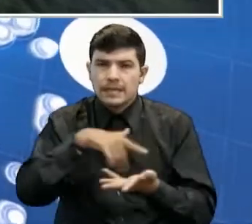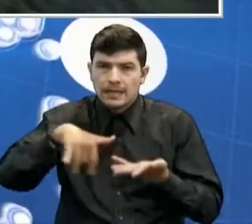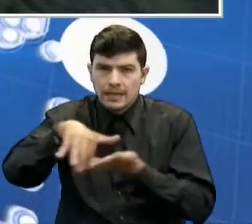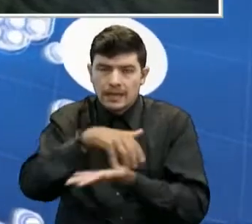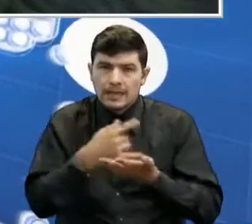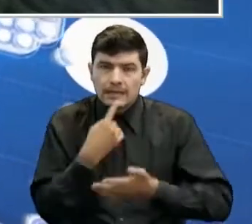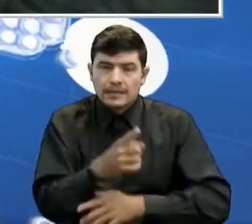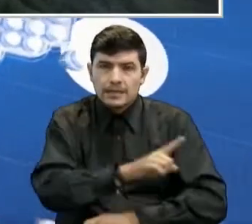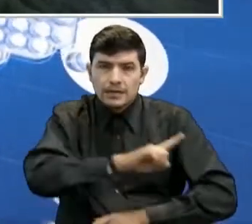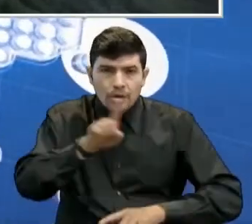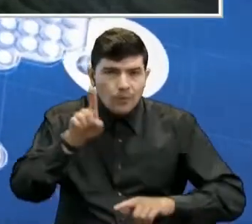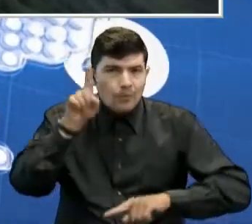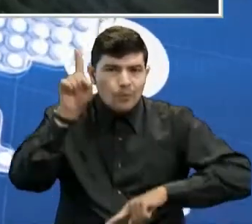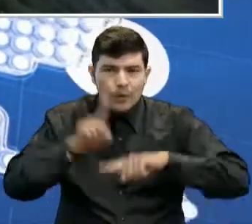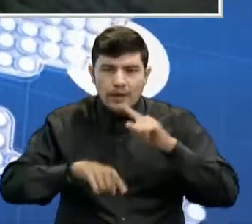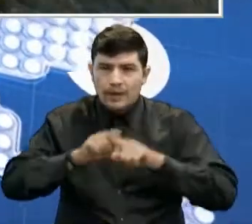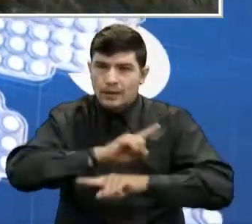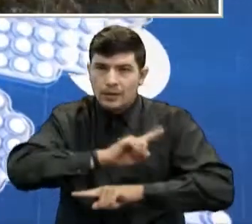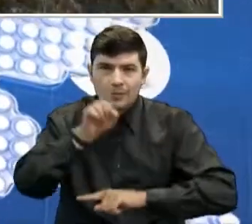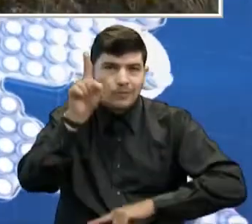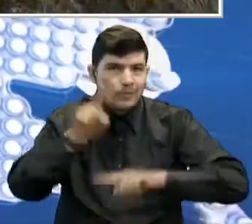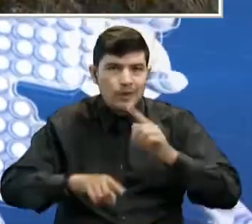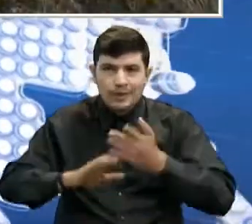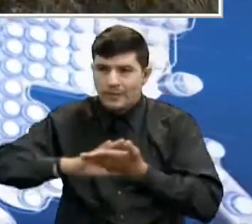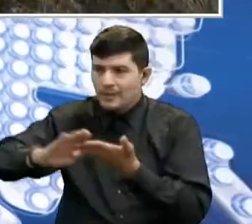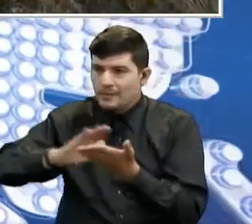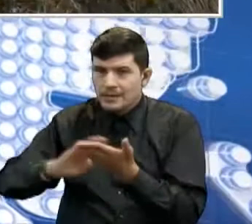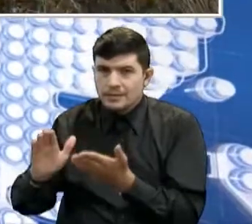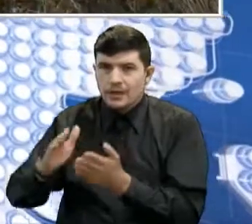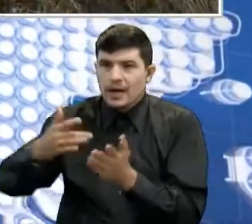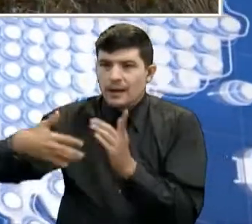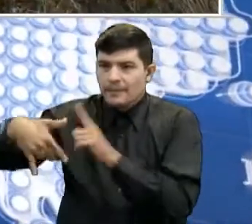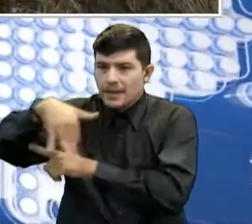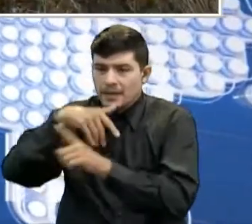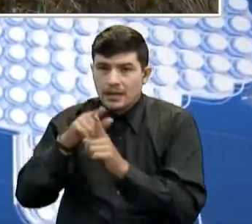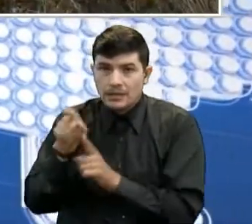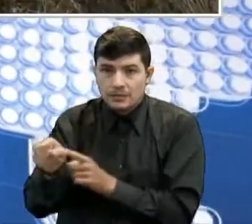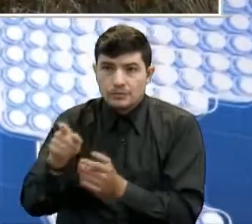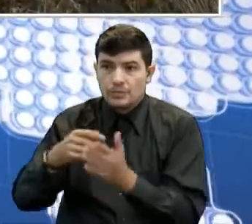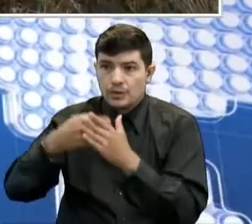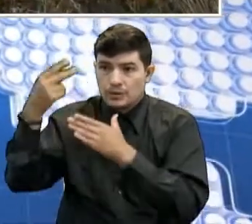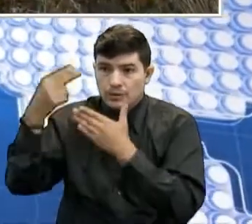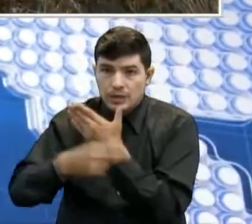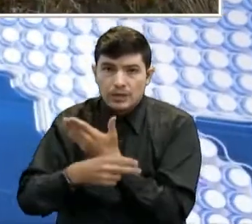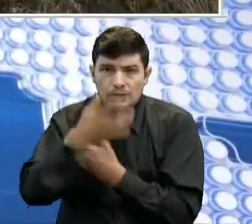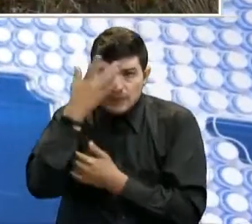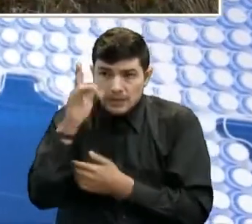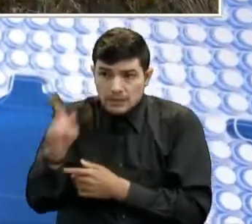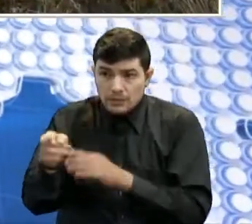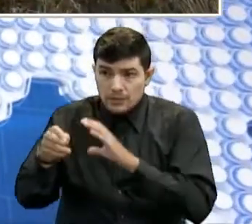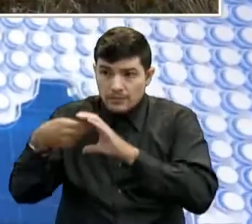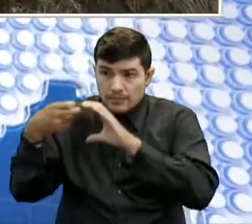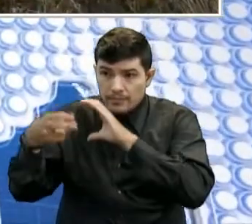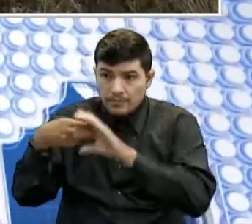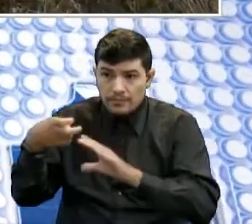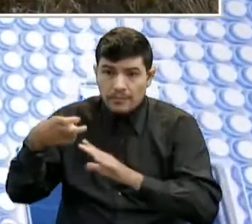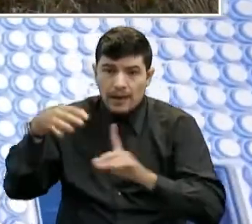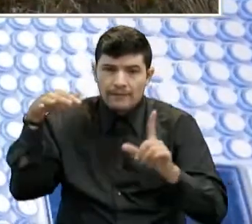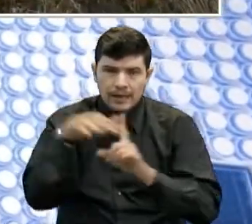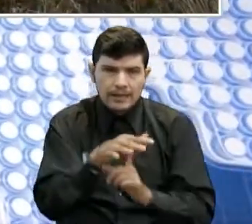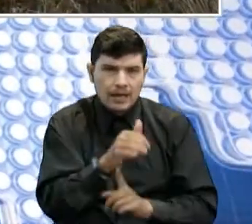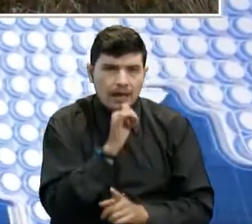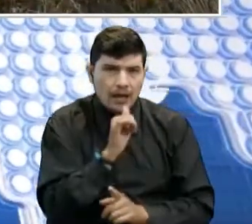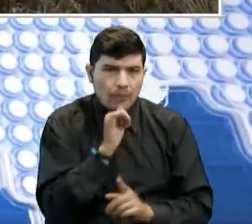no se le puede otorgar la licencia ambiental a este tipo de proyectos, pues de aprobarse se afectaría nuestra agua en calidad y cantidad. Este tipo de